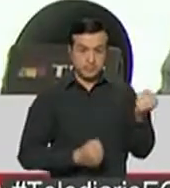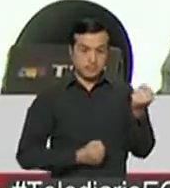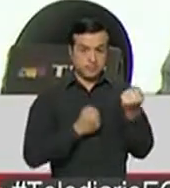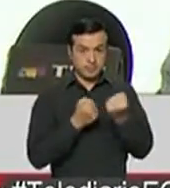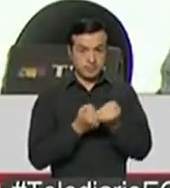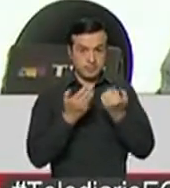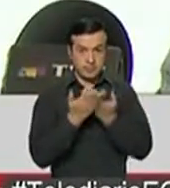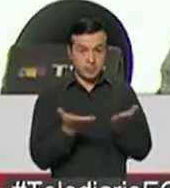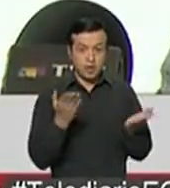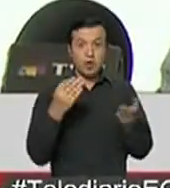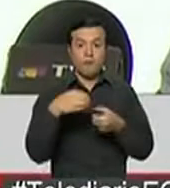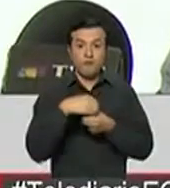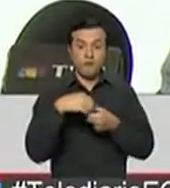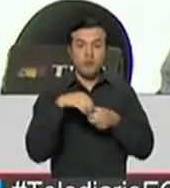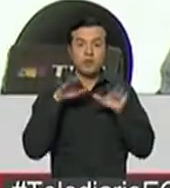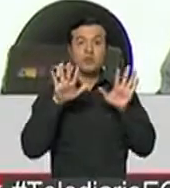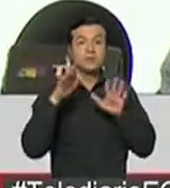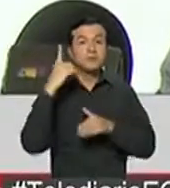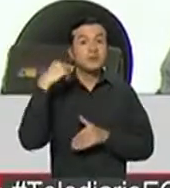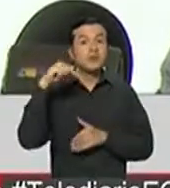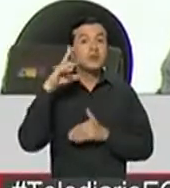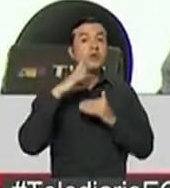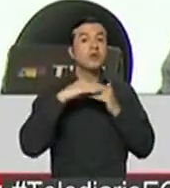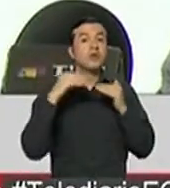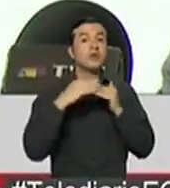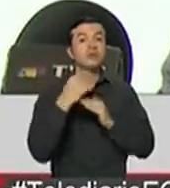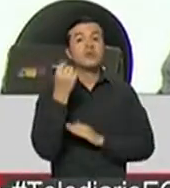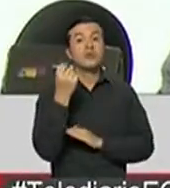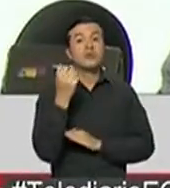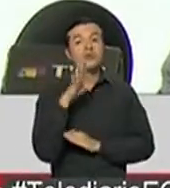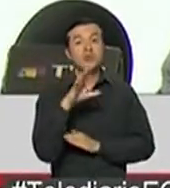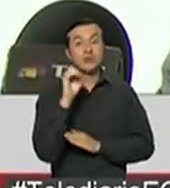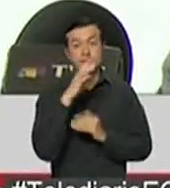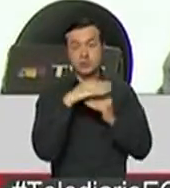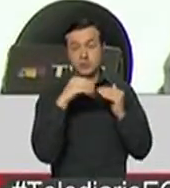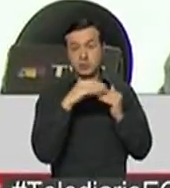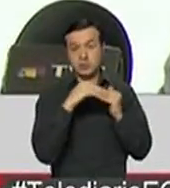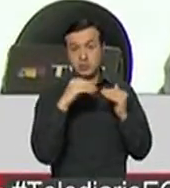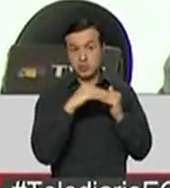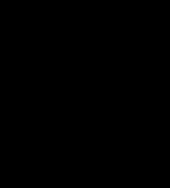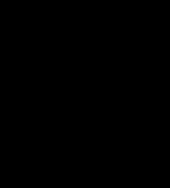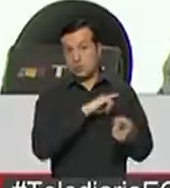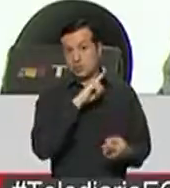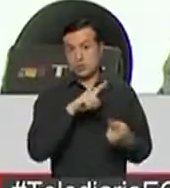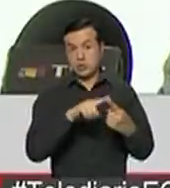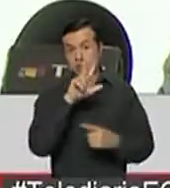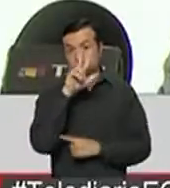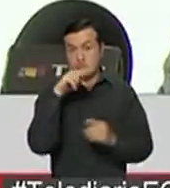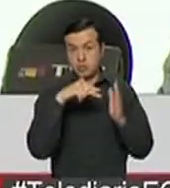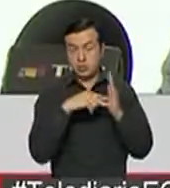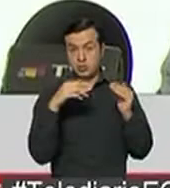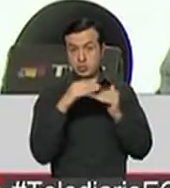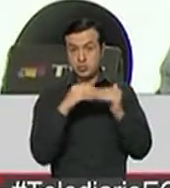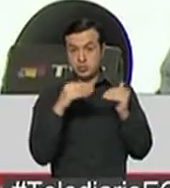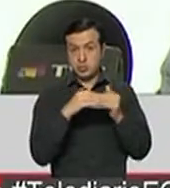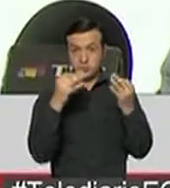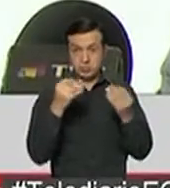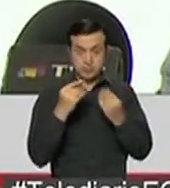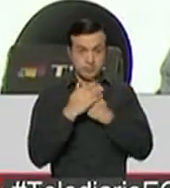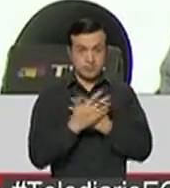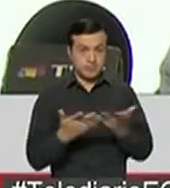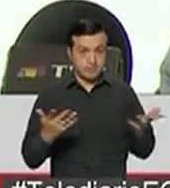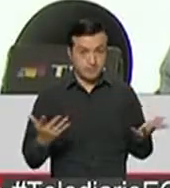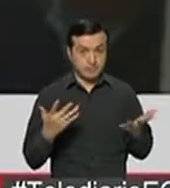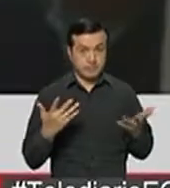través de un fondo de $10,000,000 con créditos que van desde $50 hasta $3,000 de forma directa